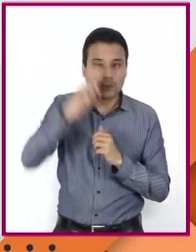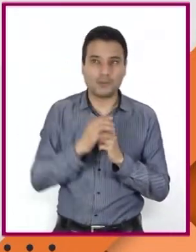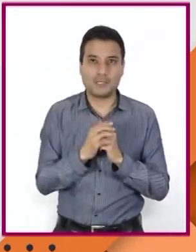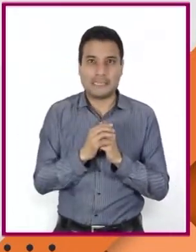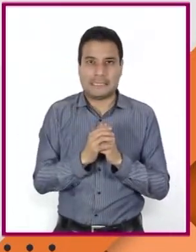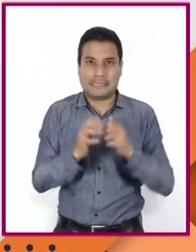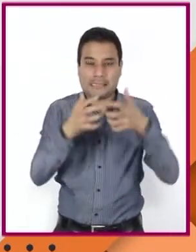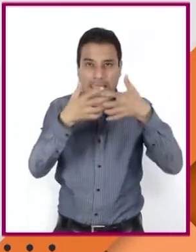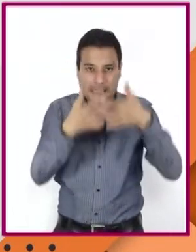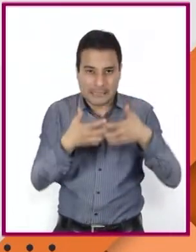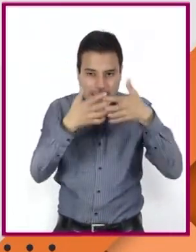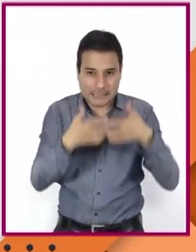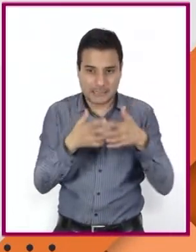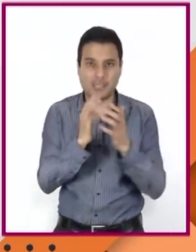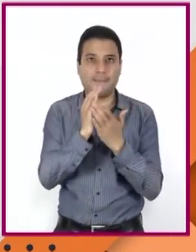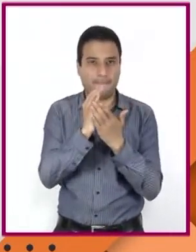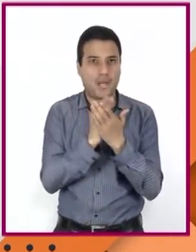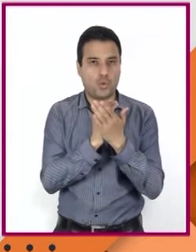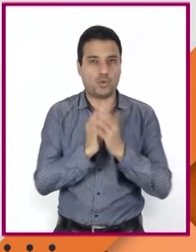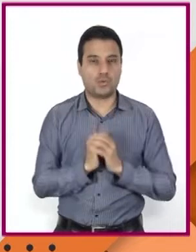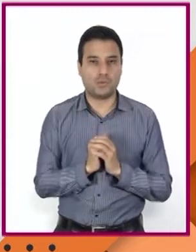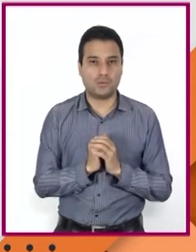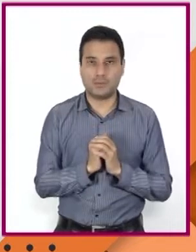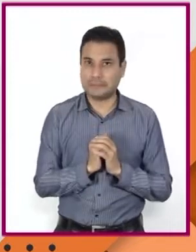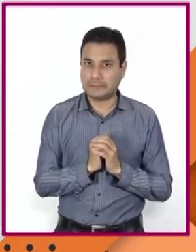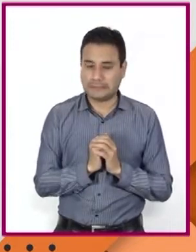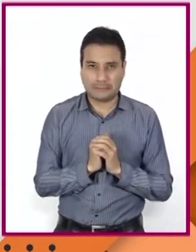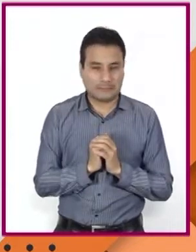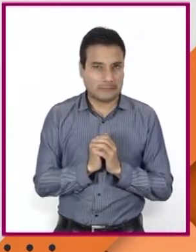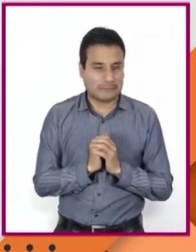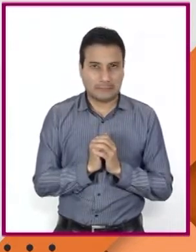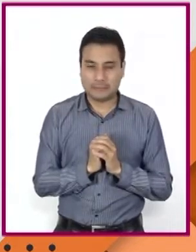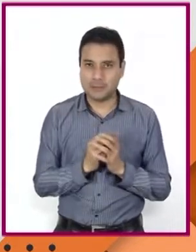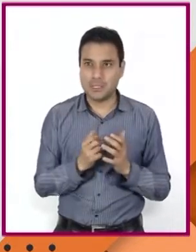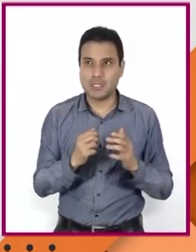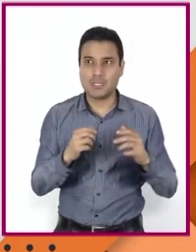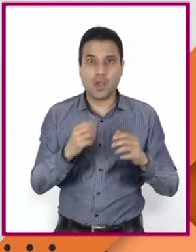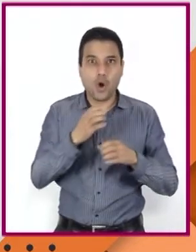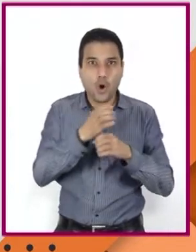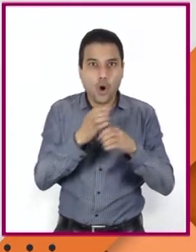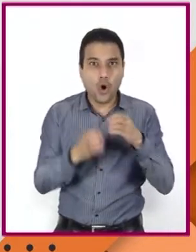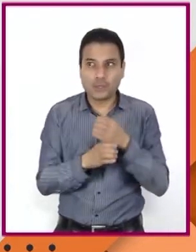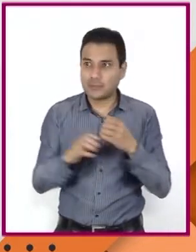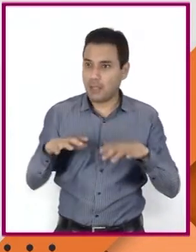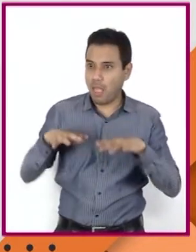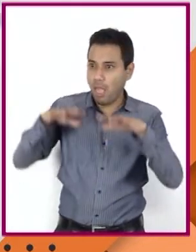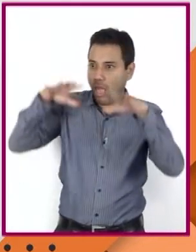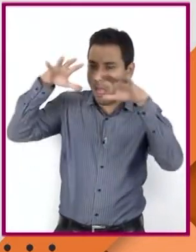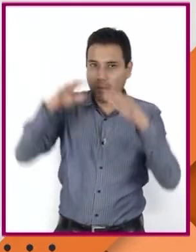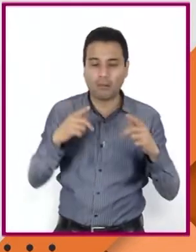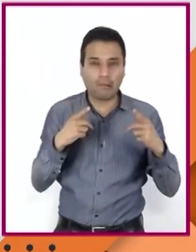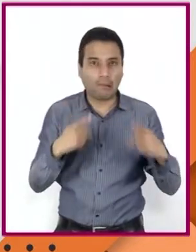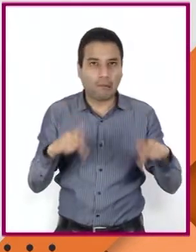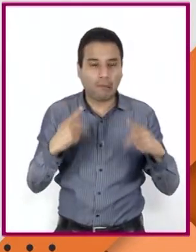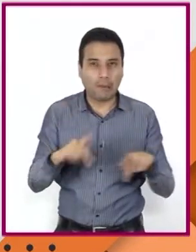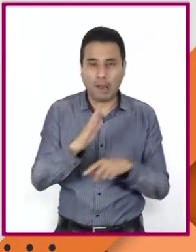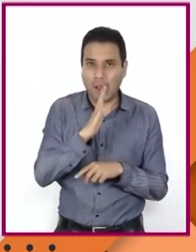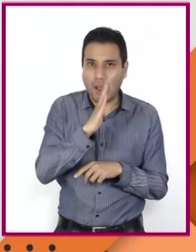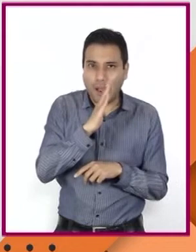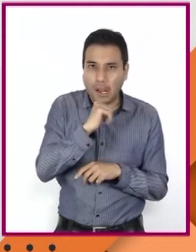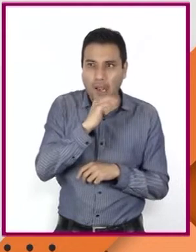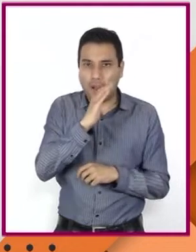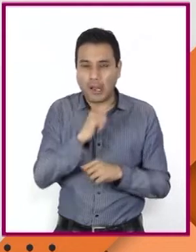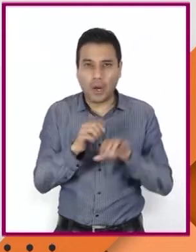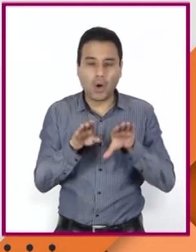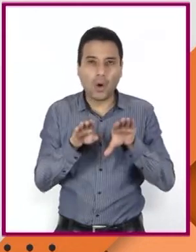la producción, pero no fue suficiente, porque continuaban sin poder vender lo que ya habían producido.